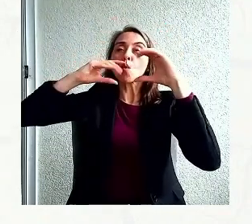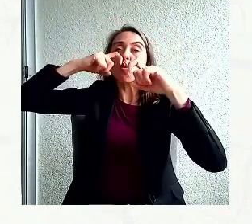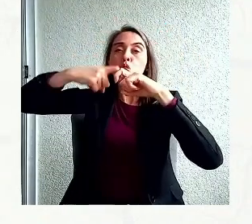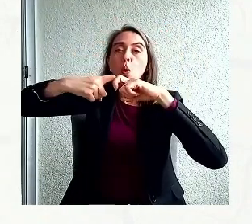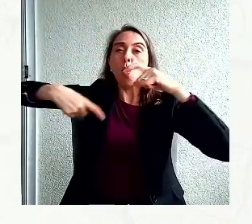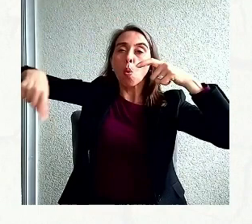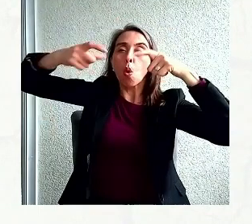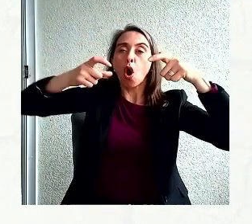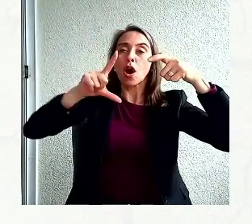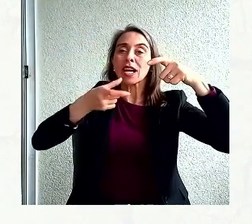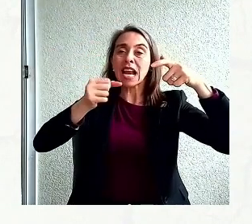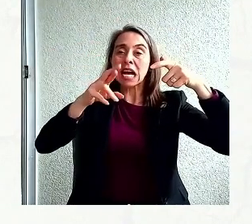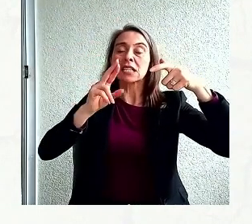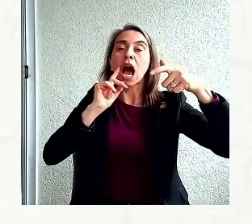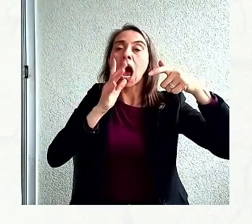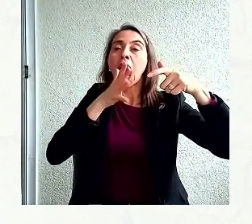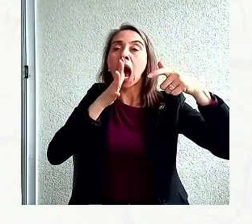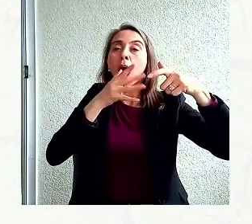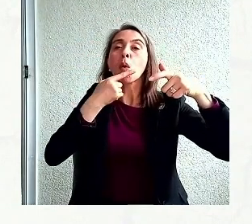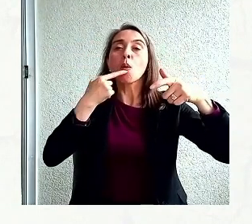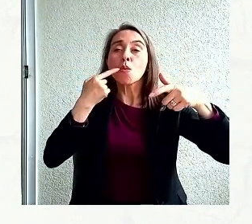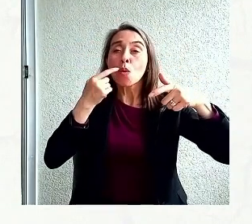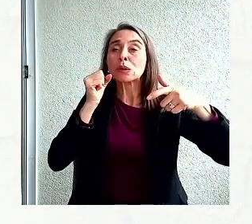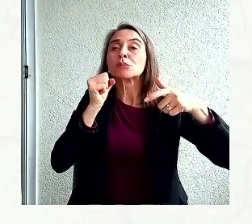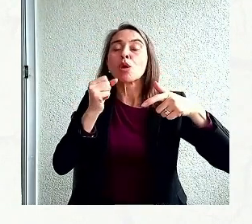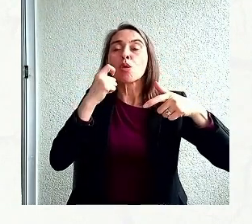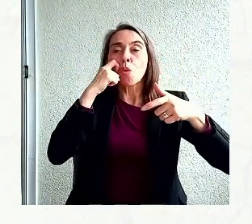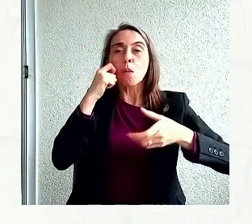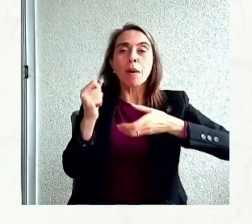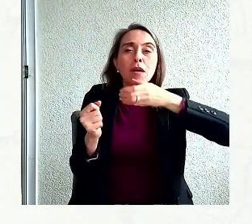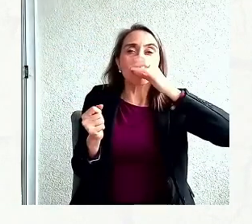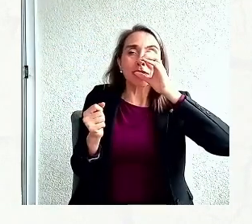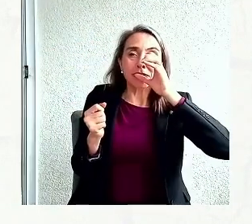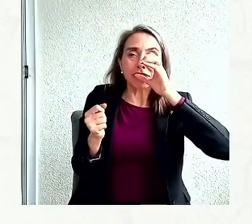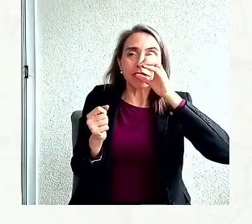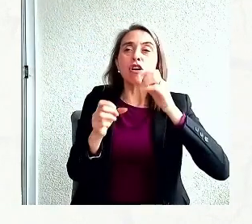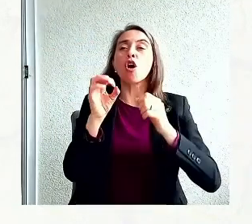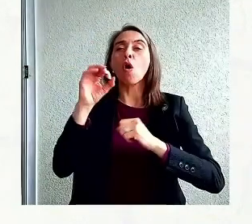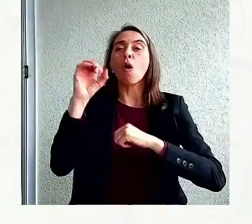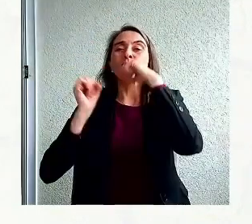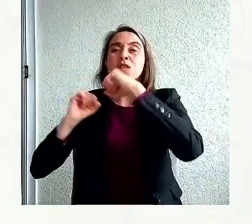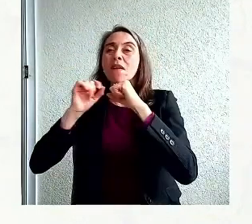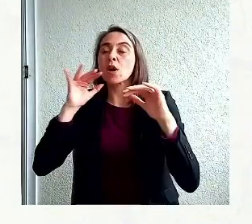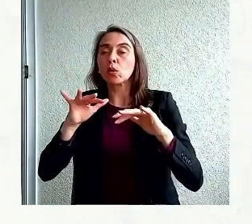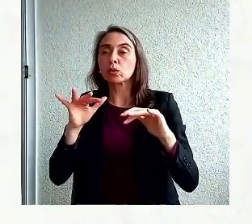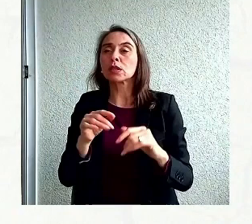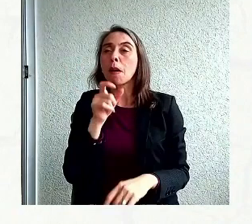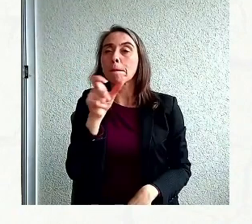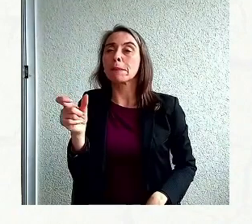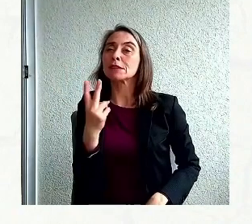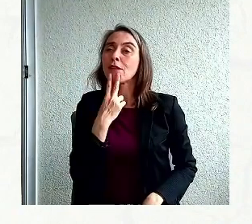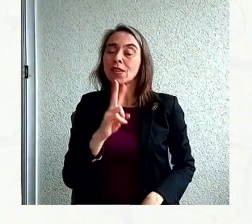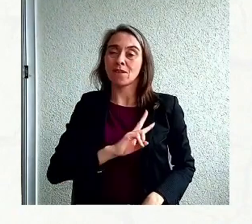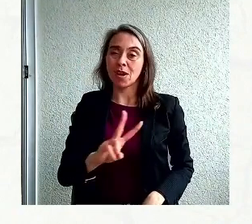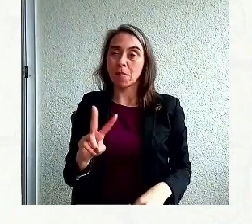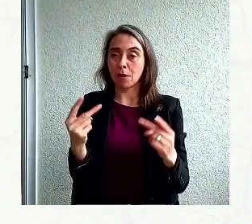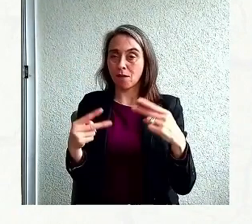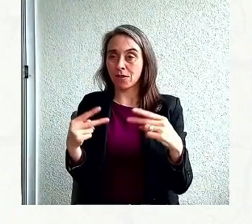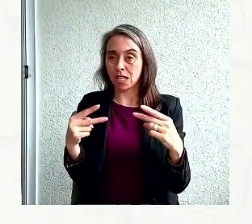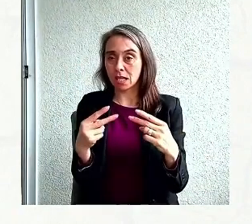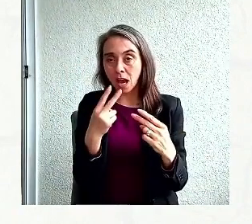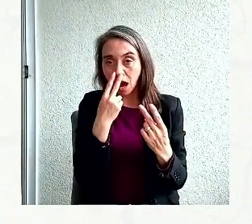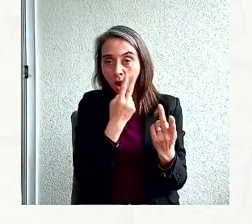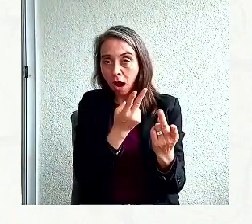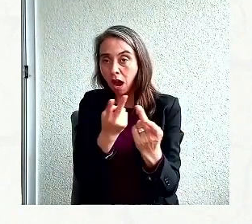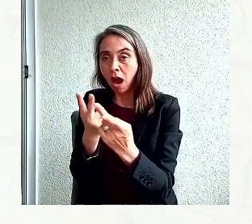de la región de Valparaíso y Viña podrá darse cuenta cómo han ido cambiando el recurso hídrico desde la época